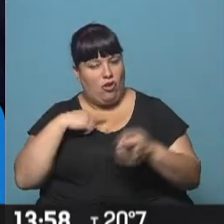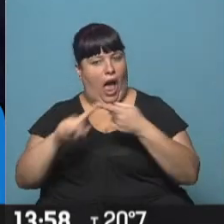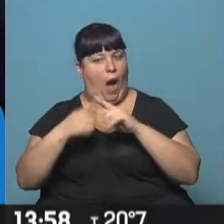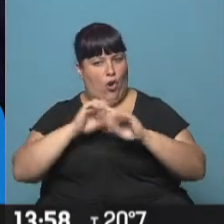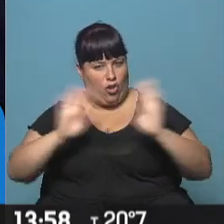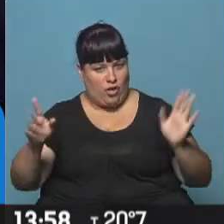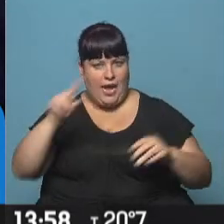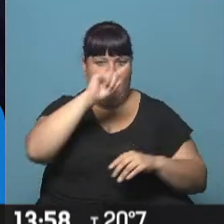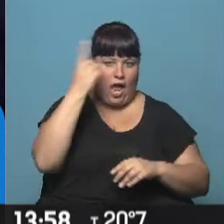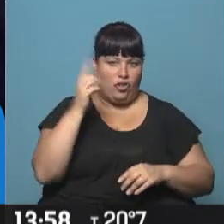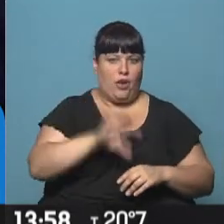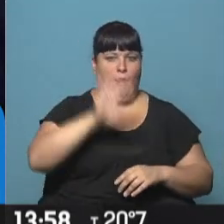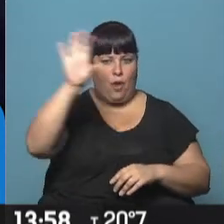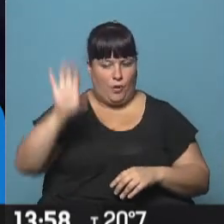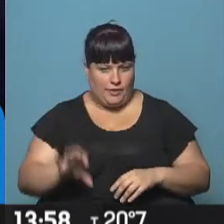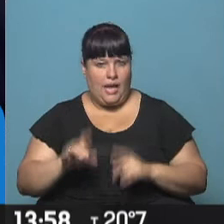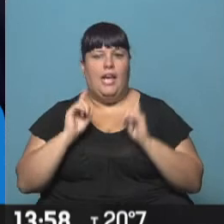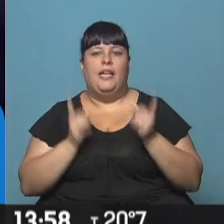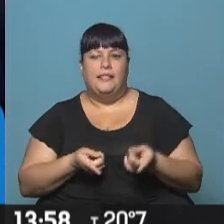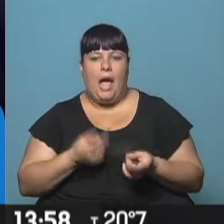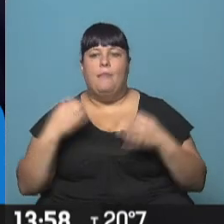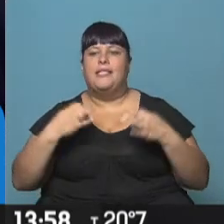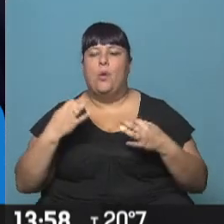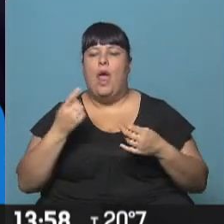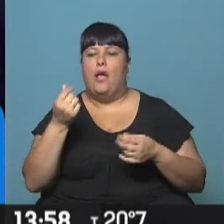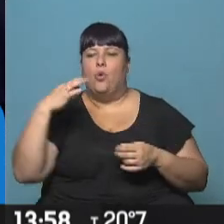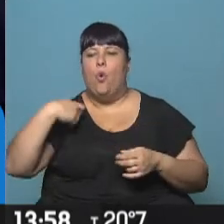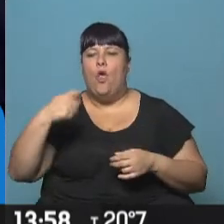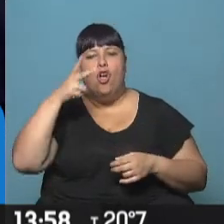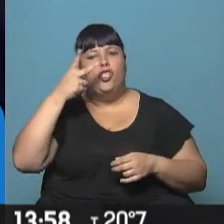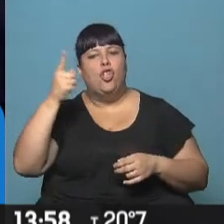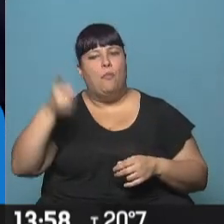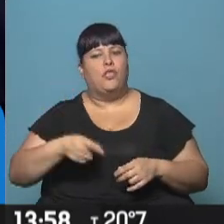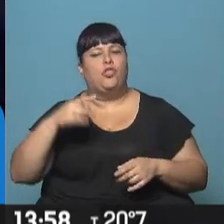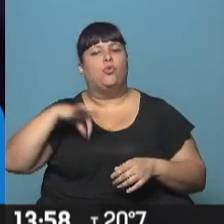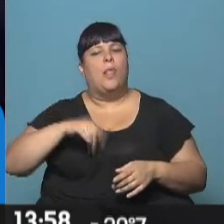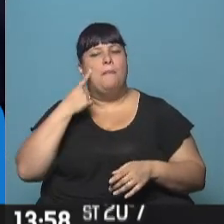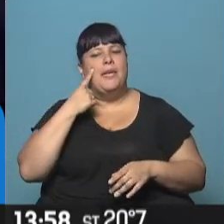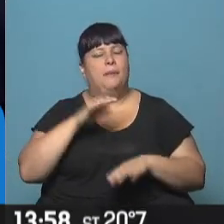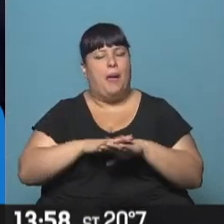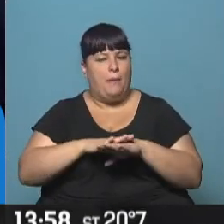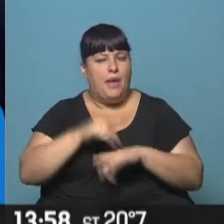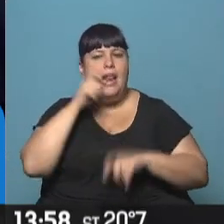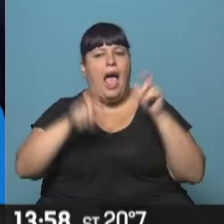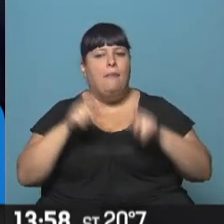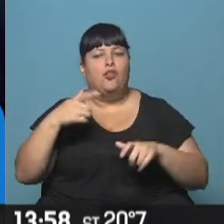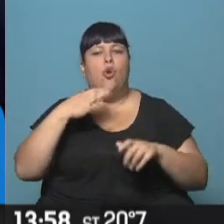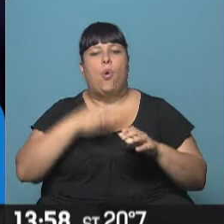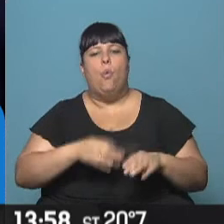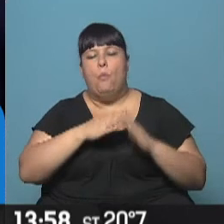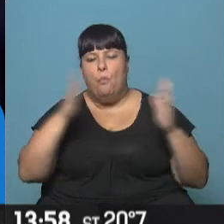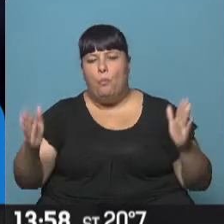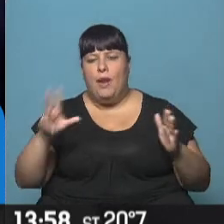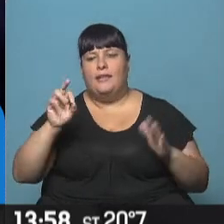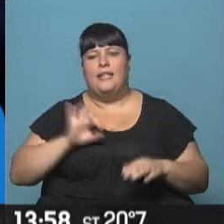acordamos Nación y provincias. Y también garantizar haberes equivalentes al 82% del salario mínimo vital y móvil para aquellas personas que hayan cumplido